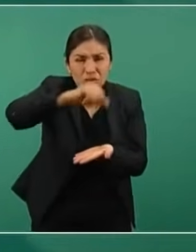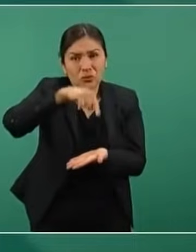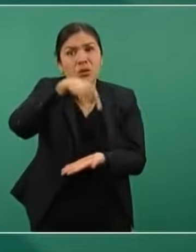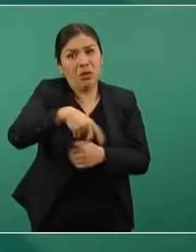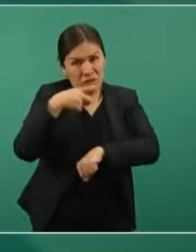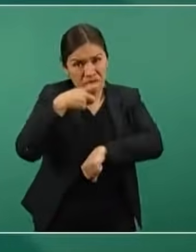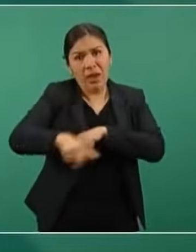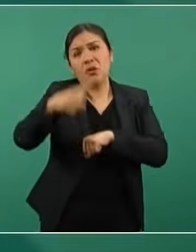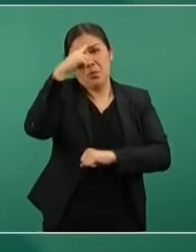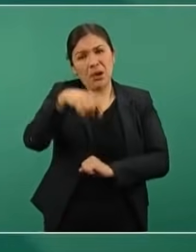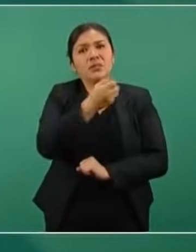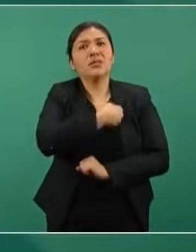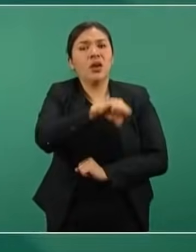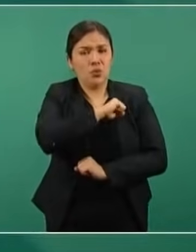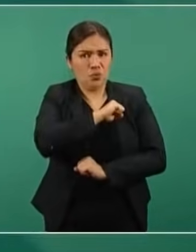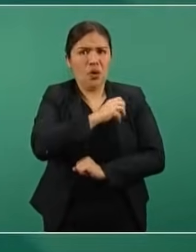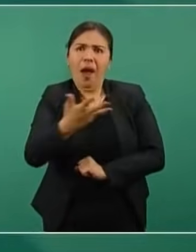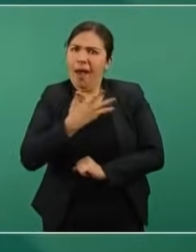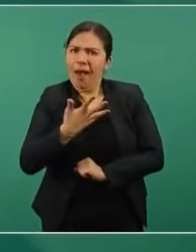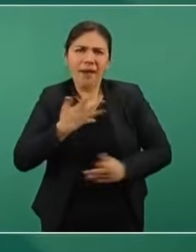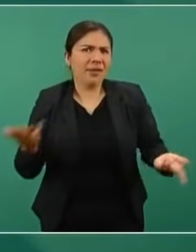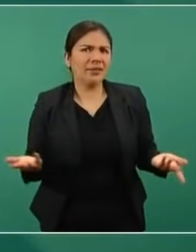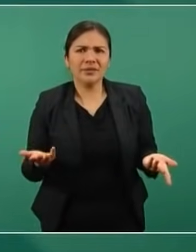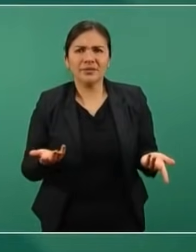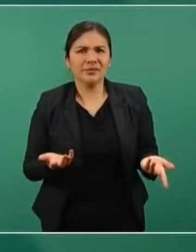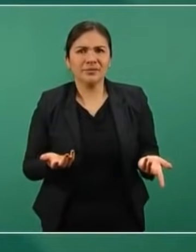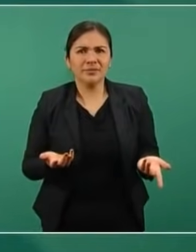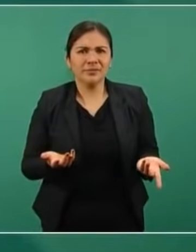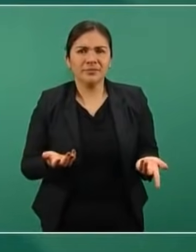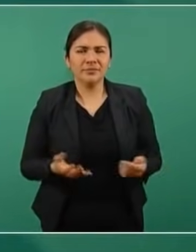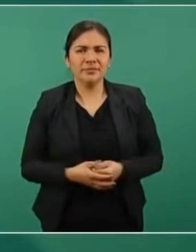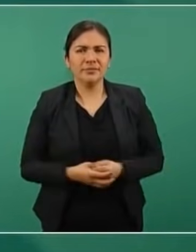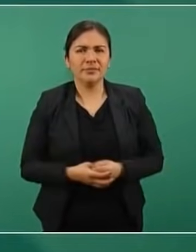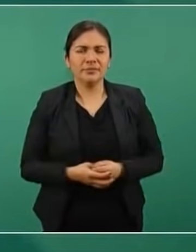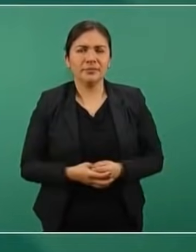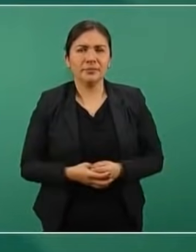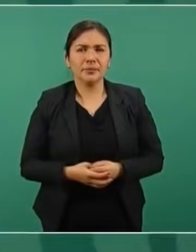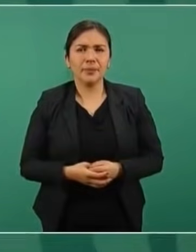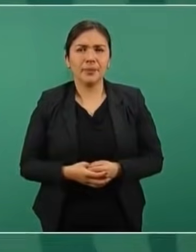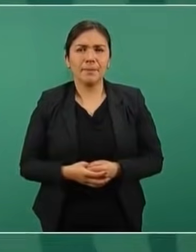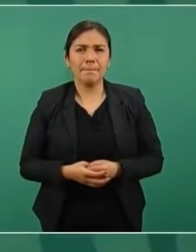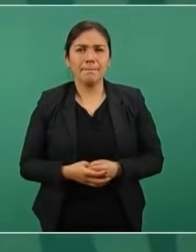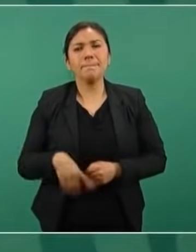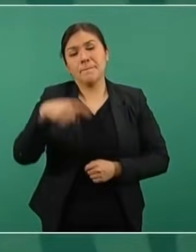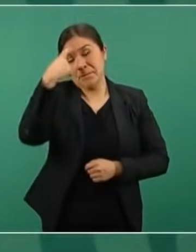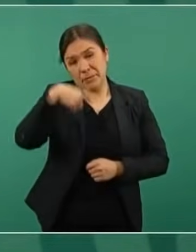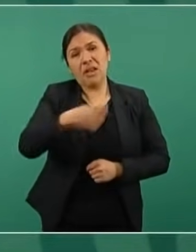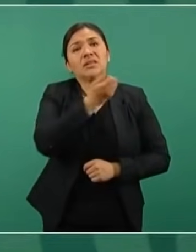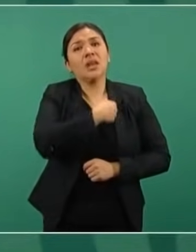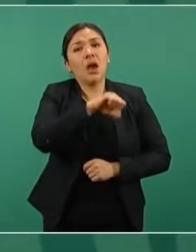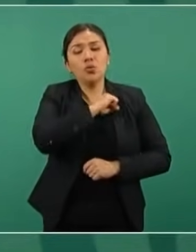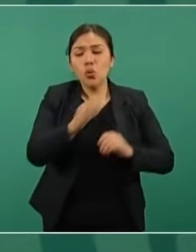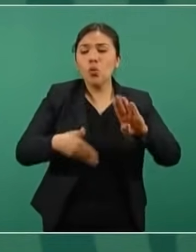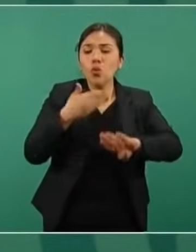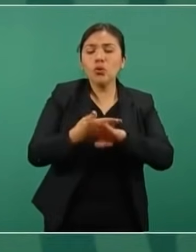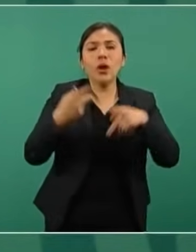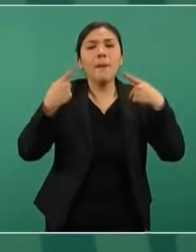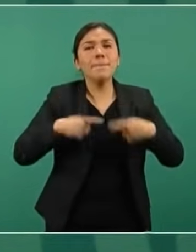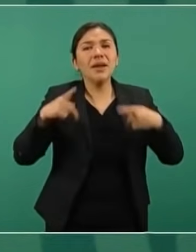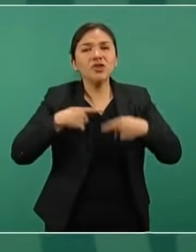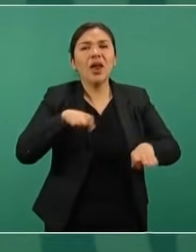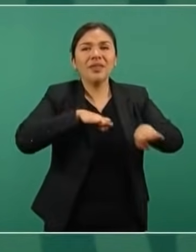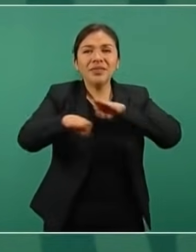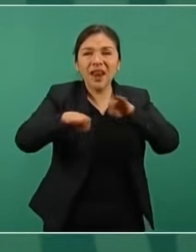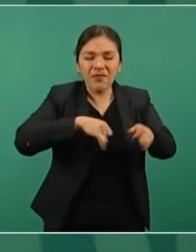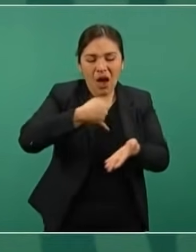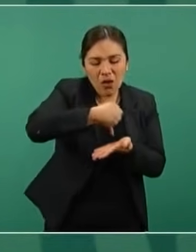dañan la salud de los campesinos, de los productores, de los consumidores,